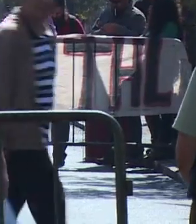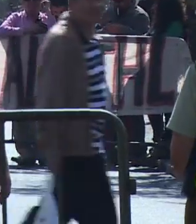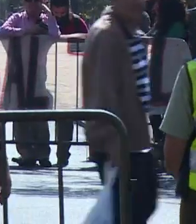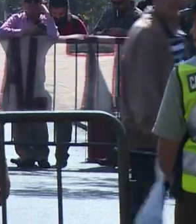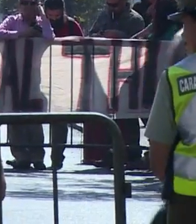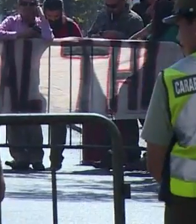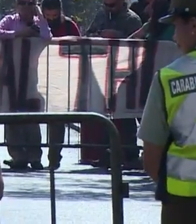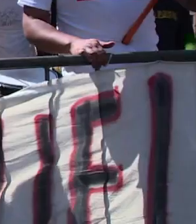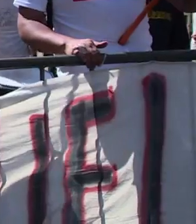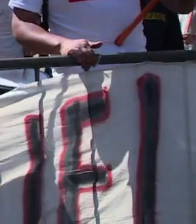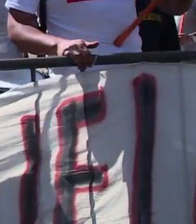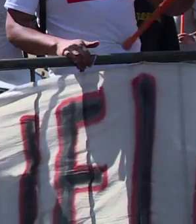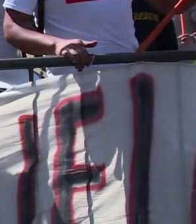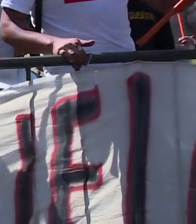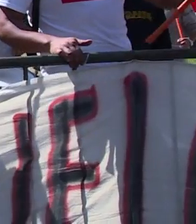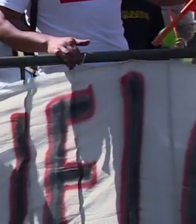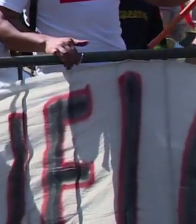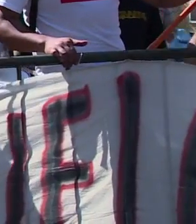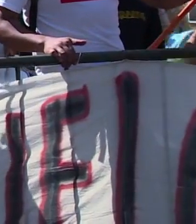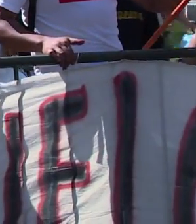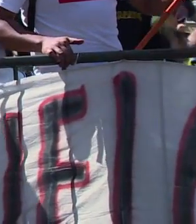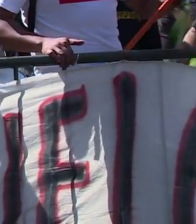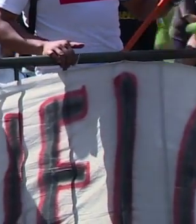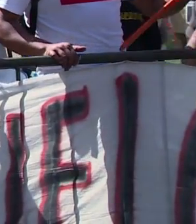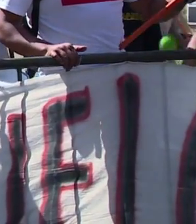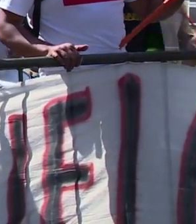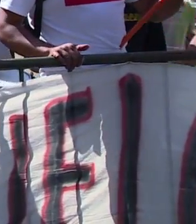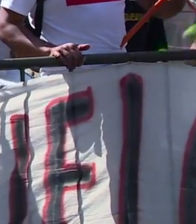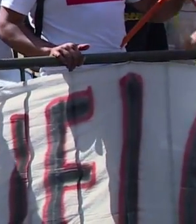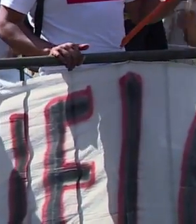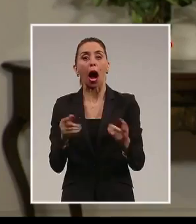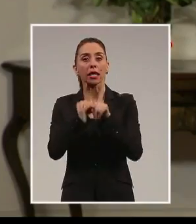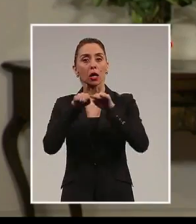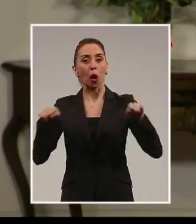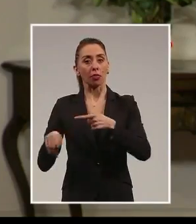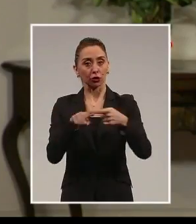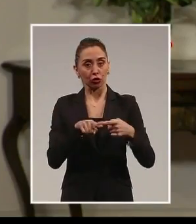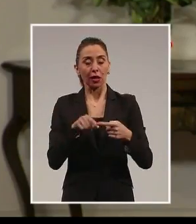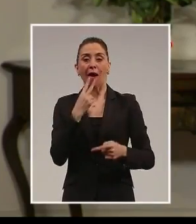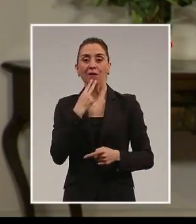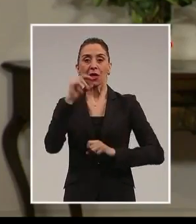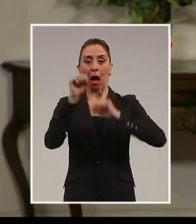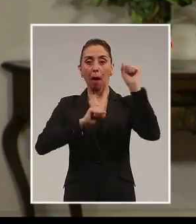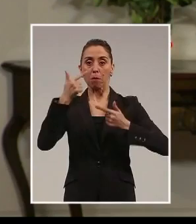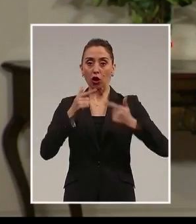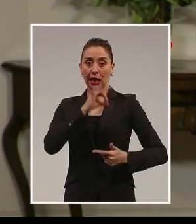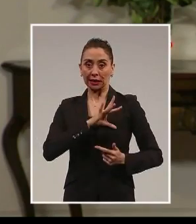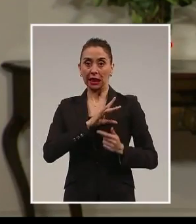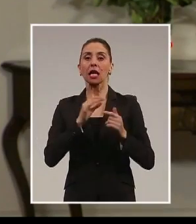lanzar un paquete de medidas para, según dijo, cambiar las cosas de raíz. Nuestra vida política debemos fortalecerla,